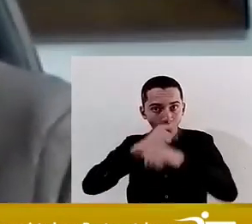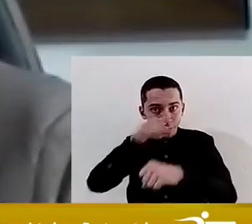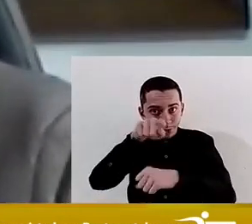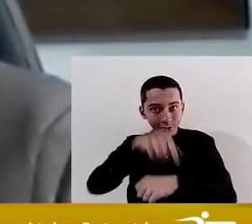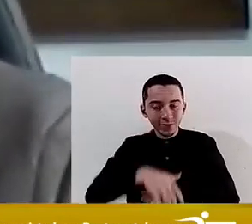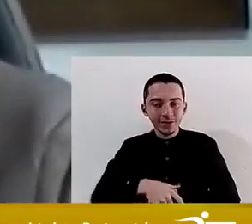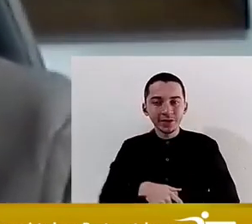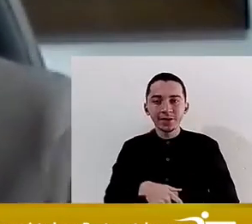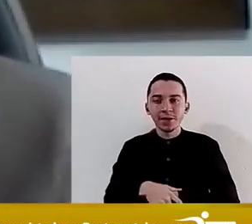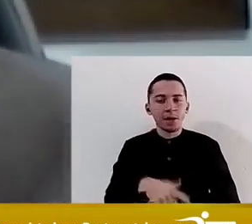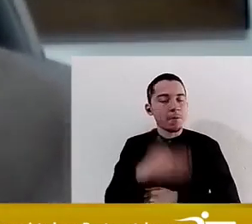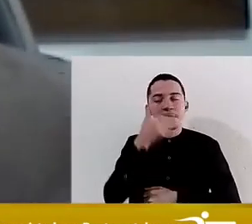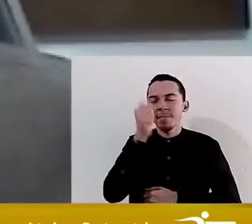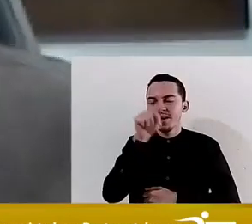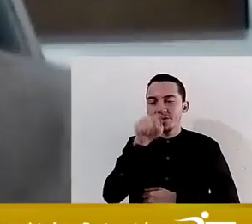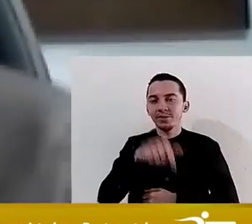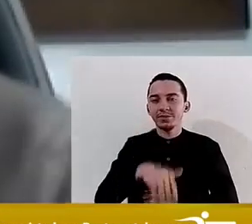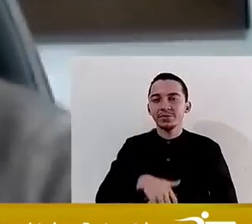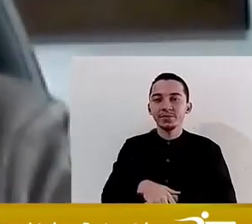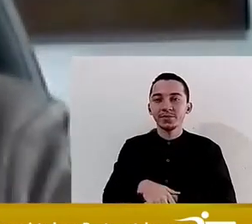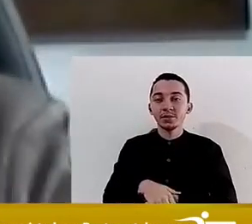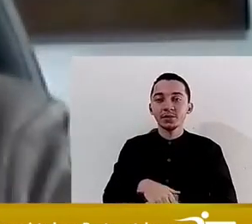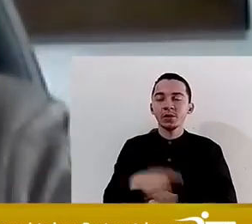gracias a Dios que me convertí chiquito.